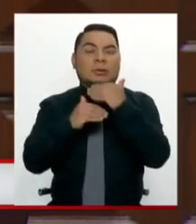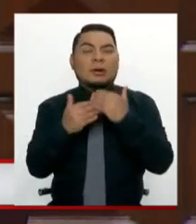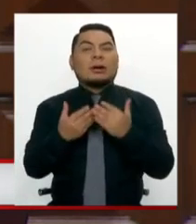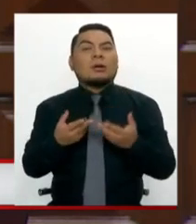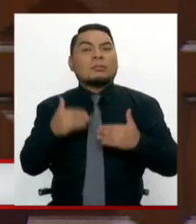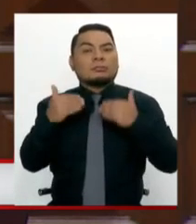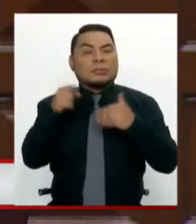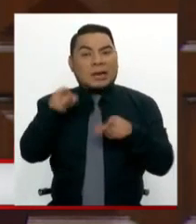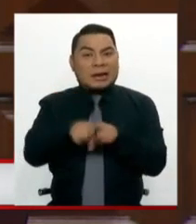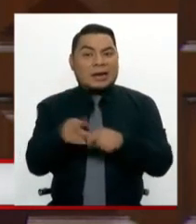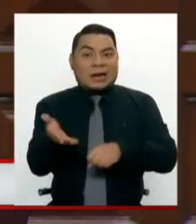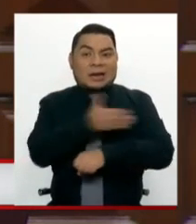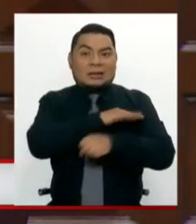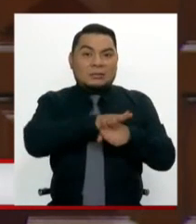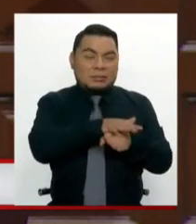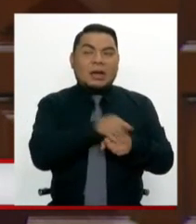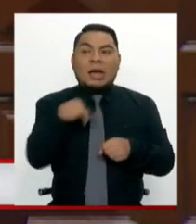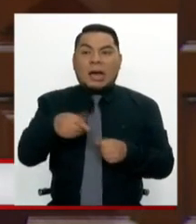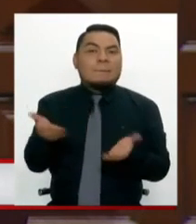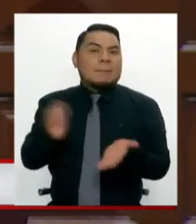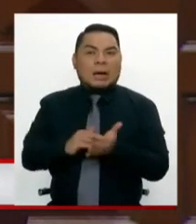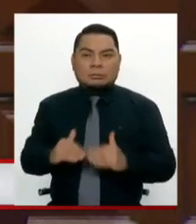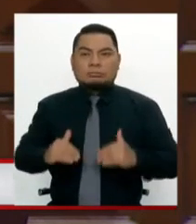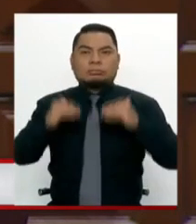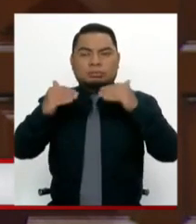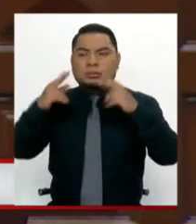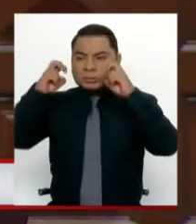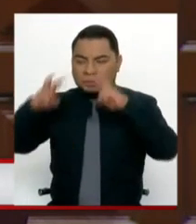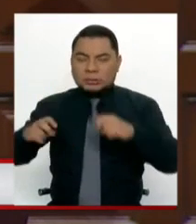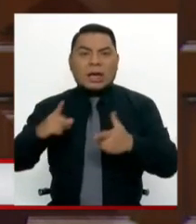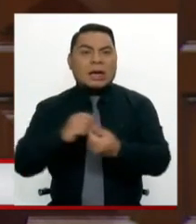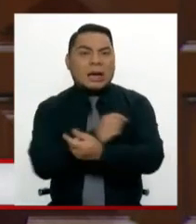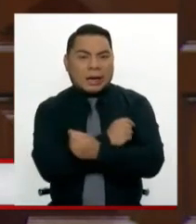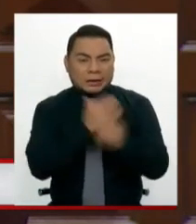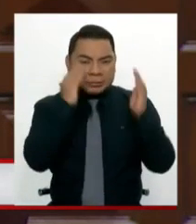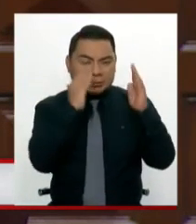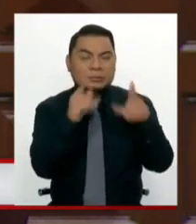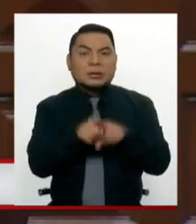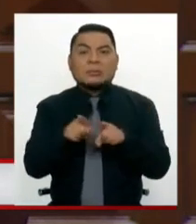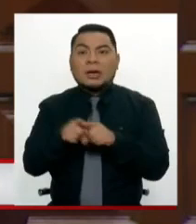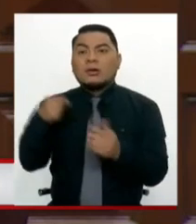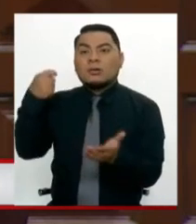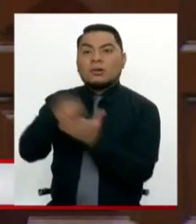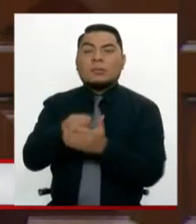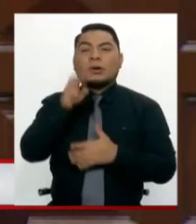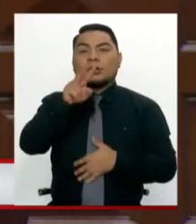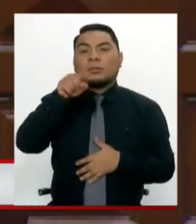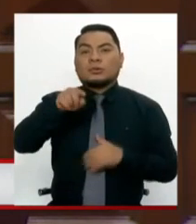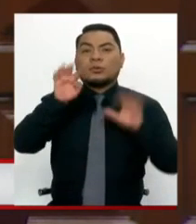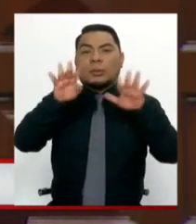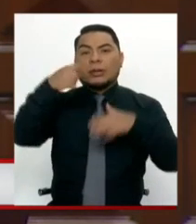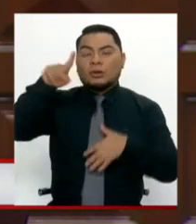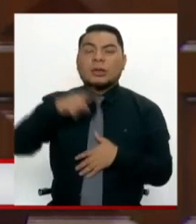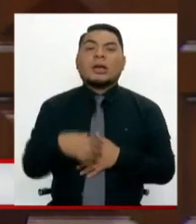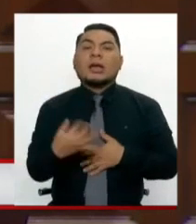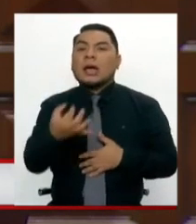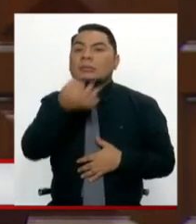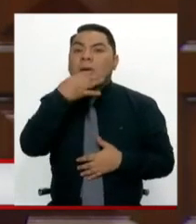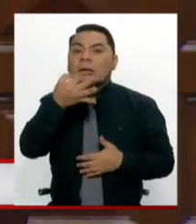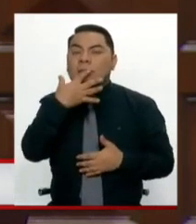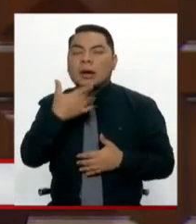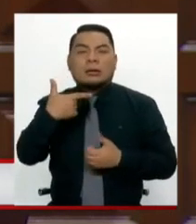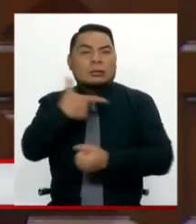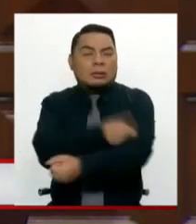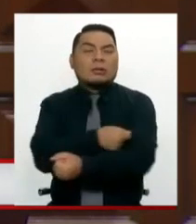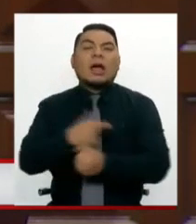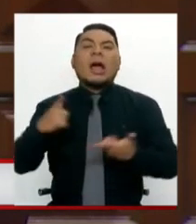valores de prepandemia. Hemos gestionado la compra de 2.9 millones de medicamentos oncológicos